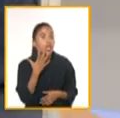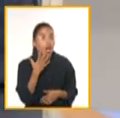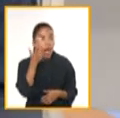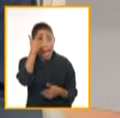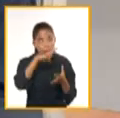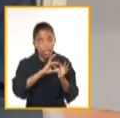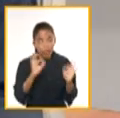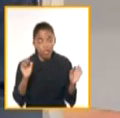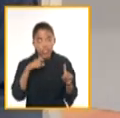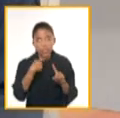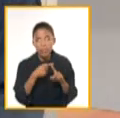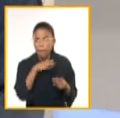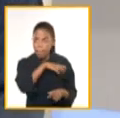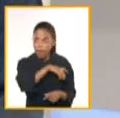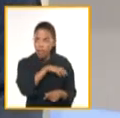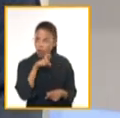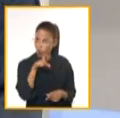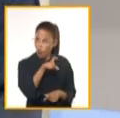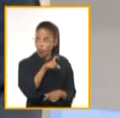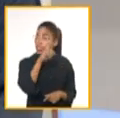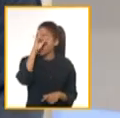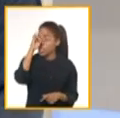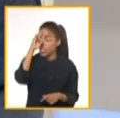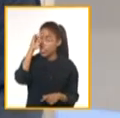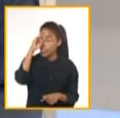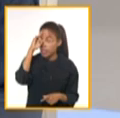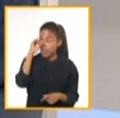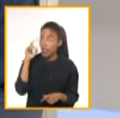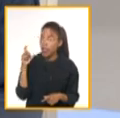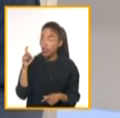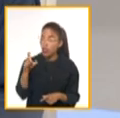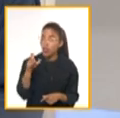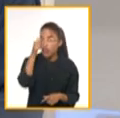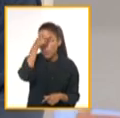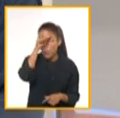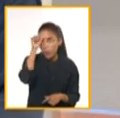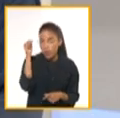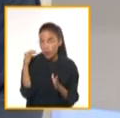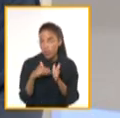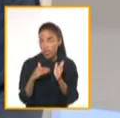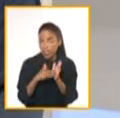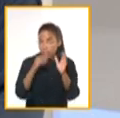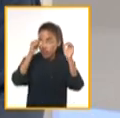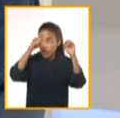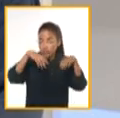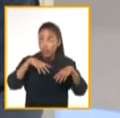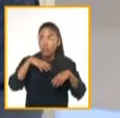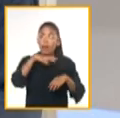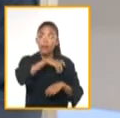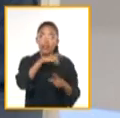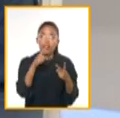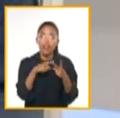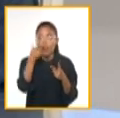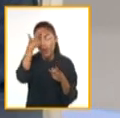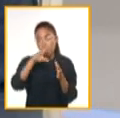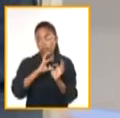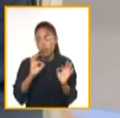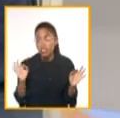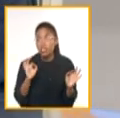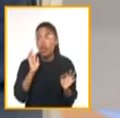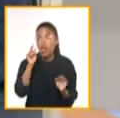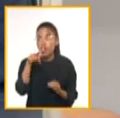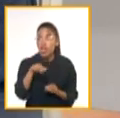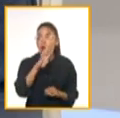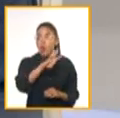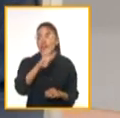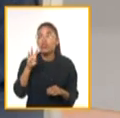Las últimas incorporaciones fueron Artemisa y Pinar del Río, que ya fueron el domingo en la tarde. Por eso fueron las 44 horas, porque bueno, las 44 horas se definen ya